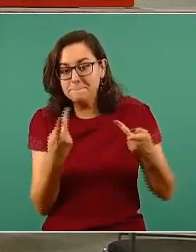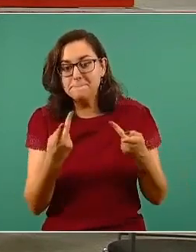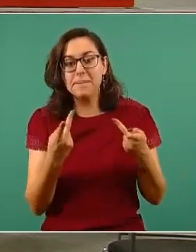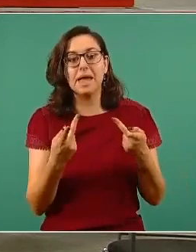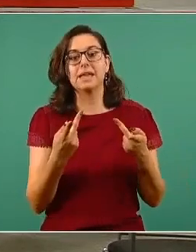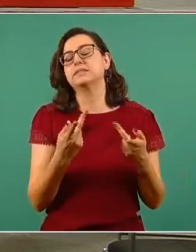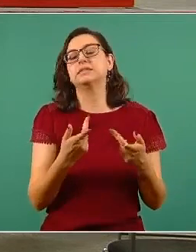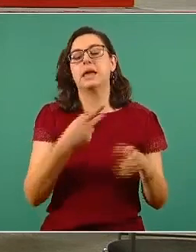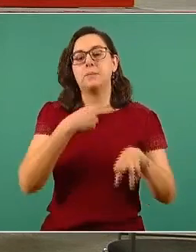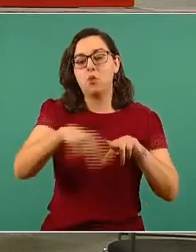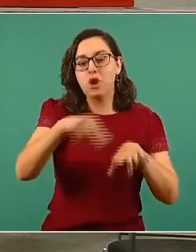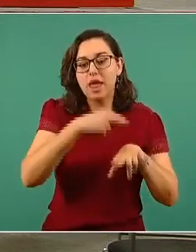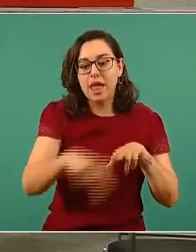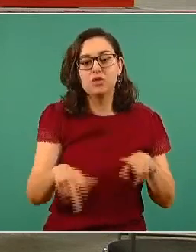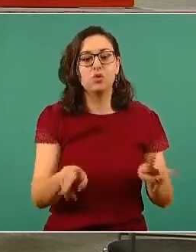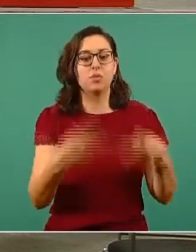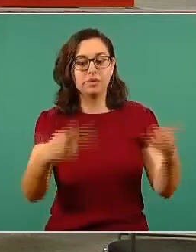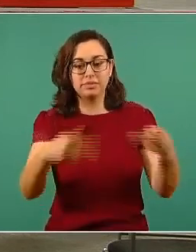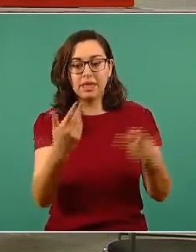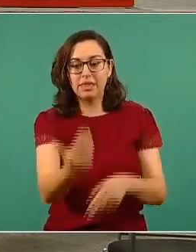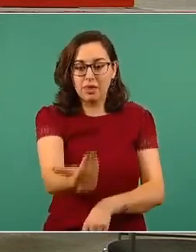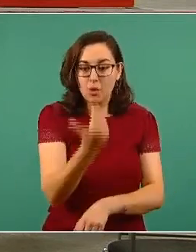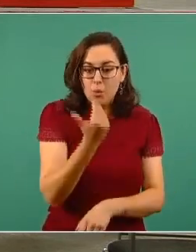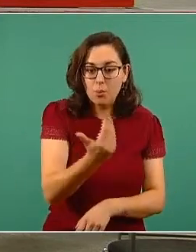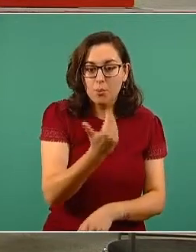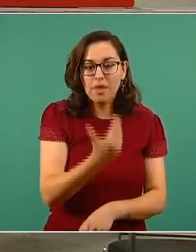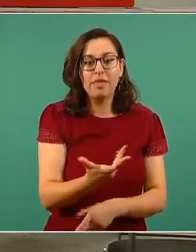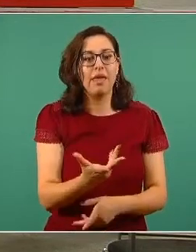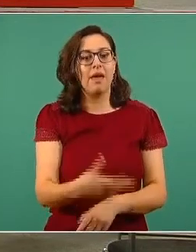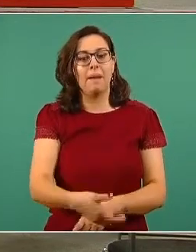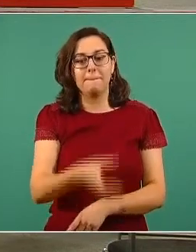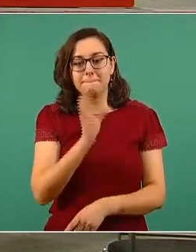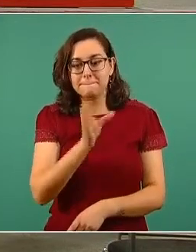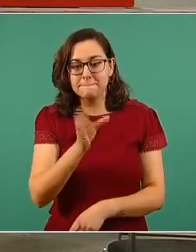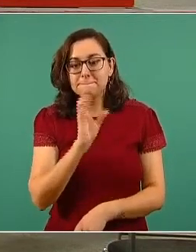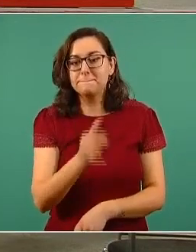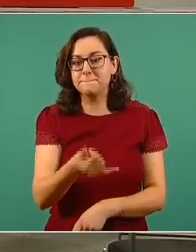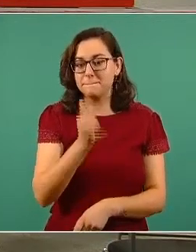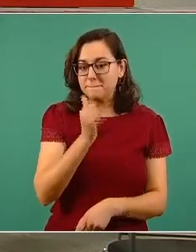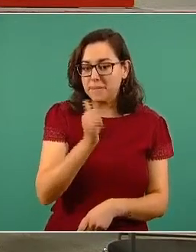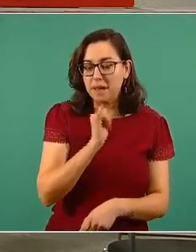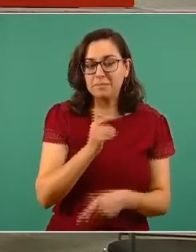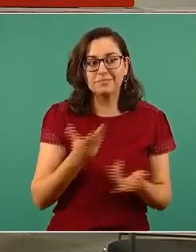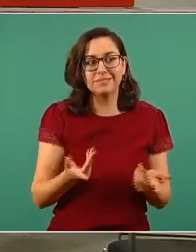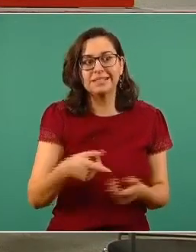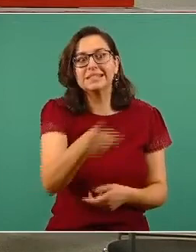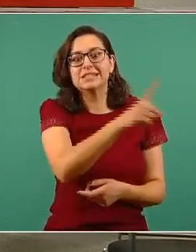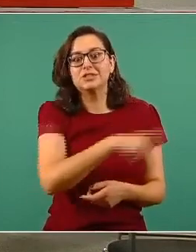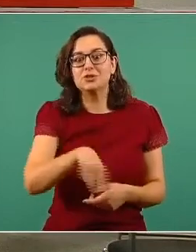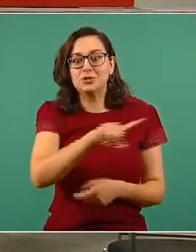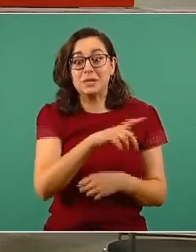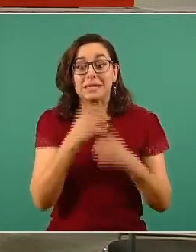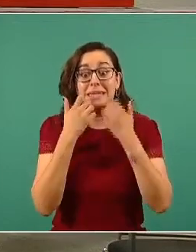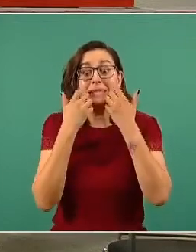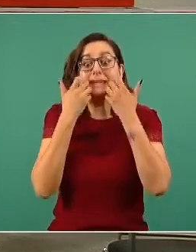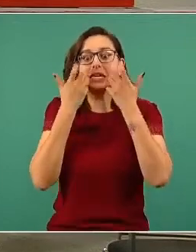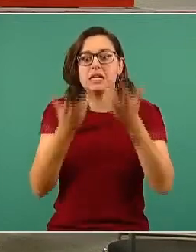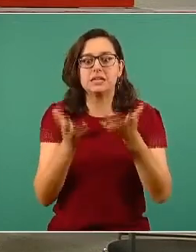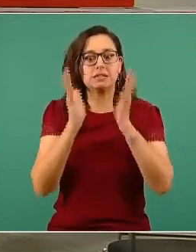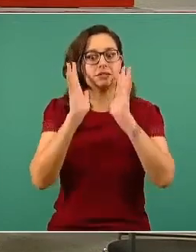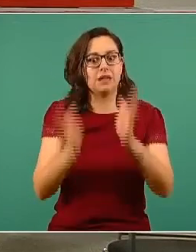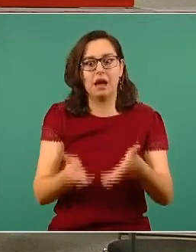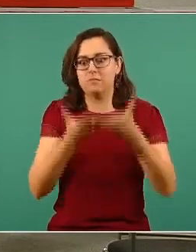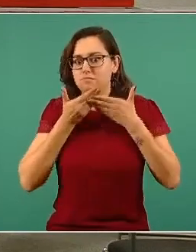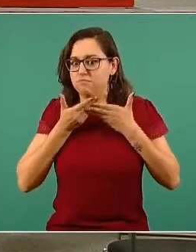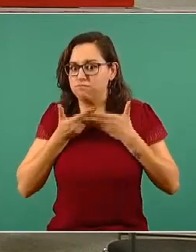los propios boletos, la venta de comida, de bebidas, etcétera. Es entendible que estén con cierta ansiedad de que se abra